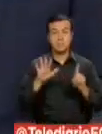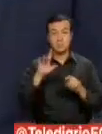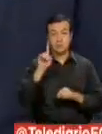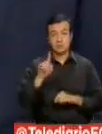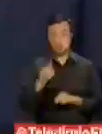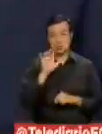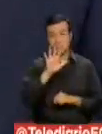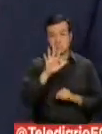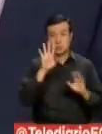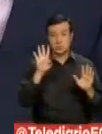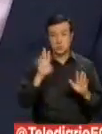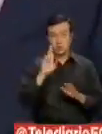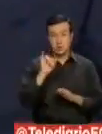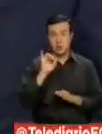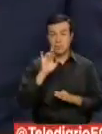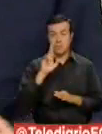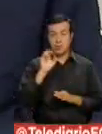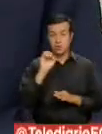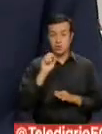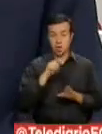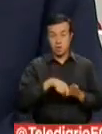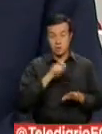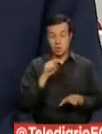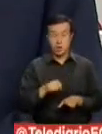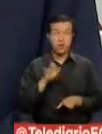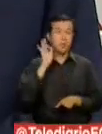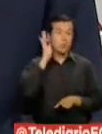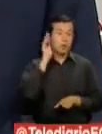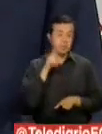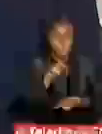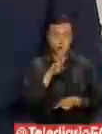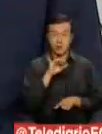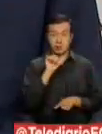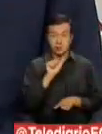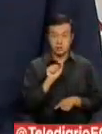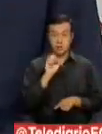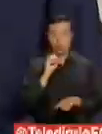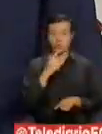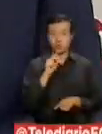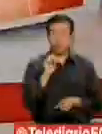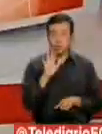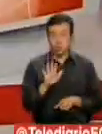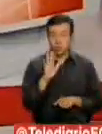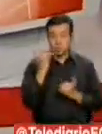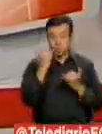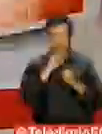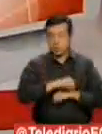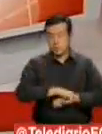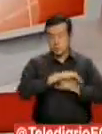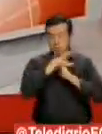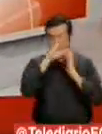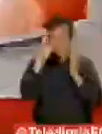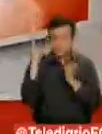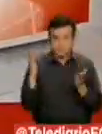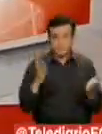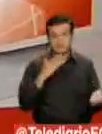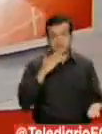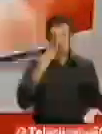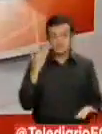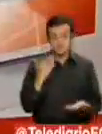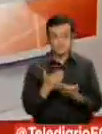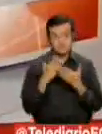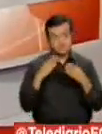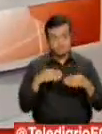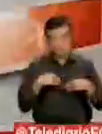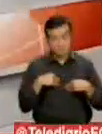6:59 de la mañana. Ramiro Román, abogado de la señora Patricia Ochoa de Gabela, se encuentra esta mañana aquí. Buen día, gracias. Muy buenos días. Por aceptar